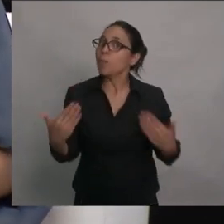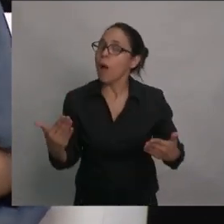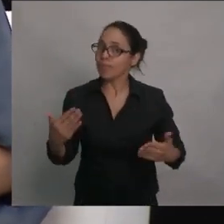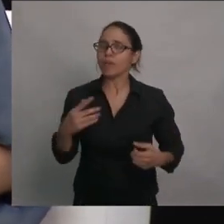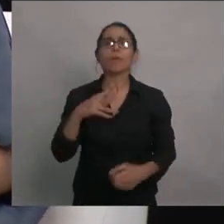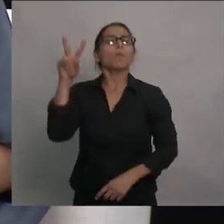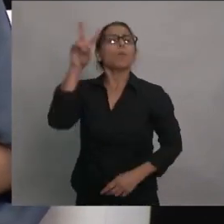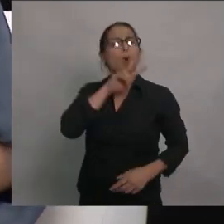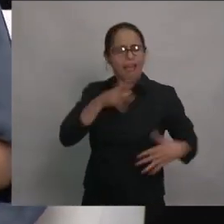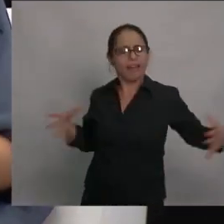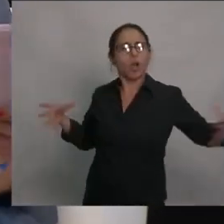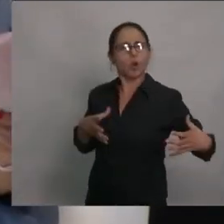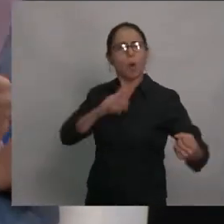a